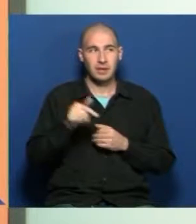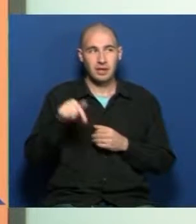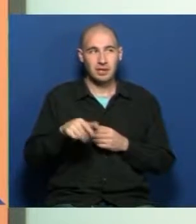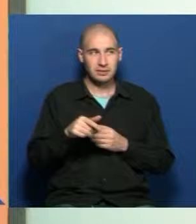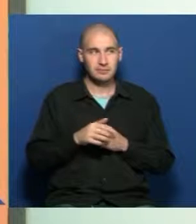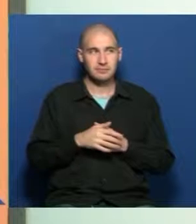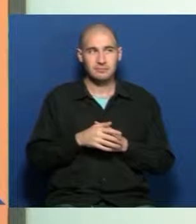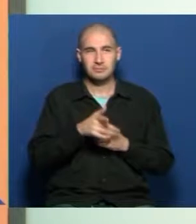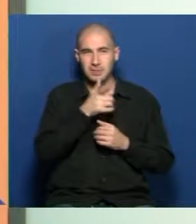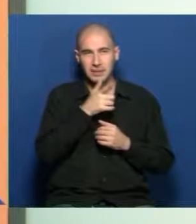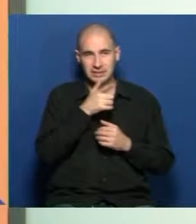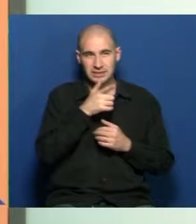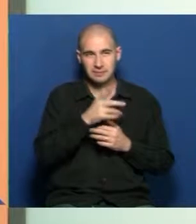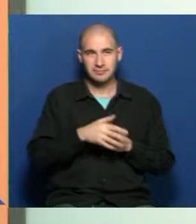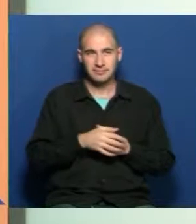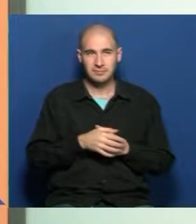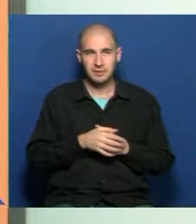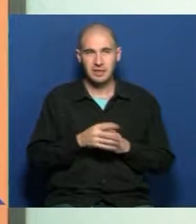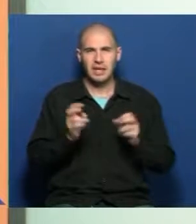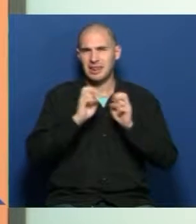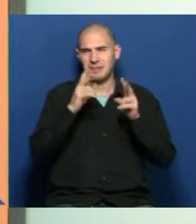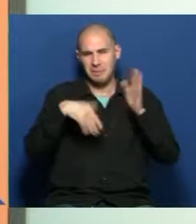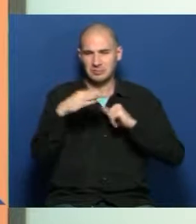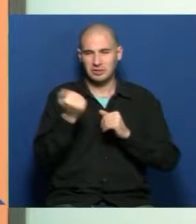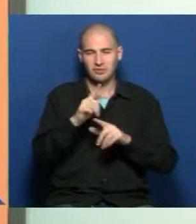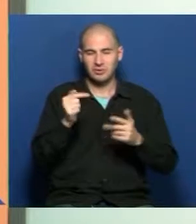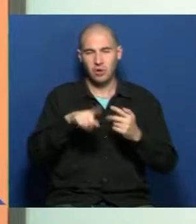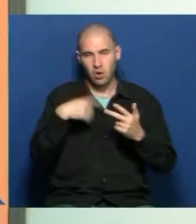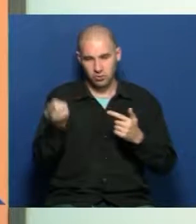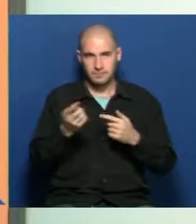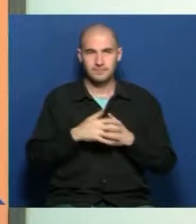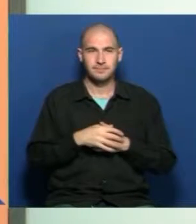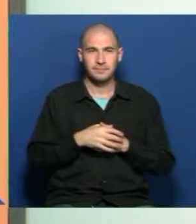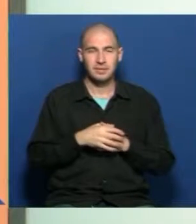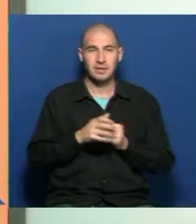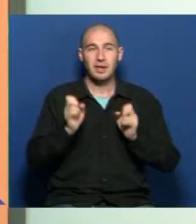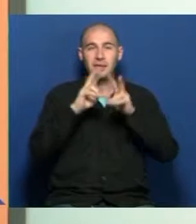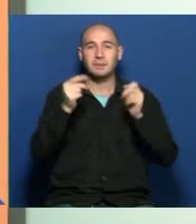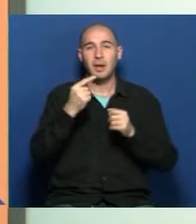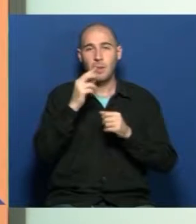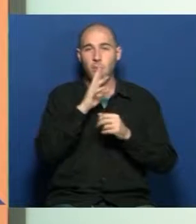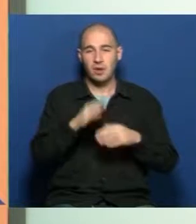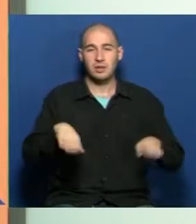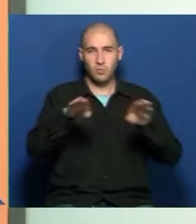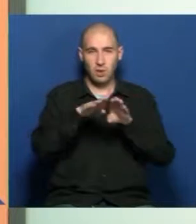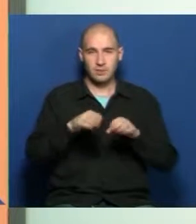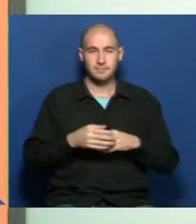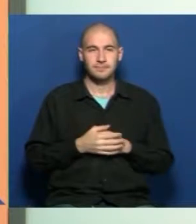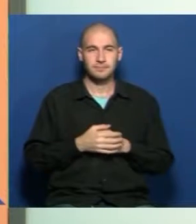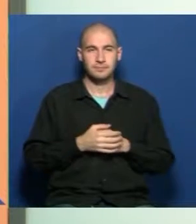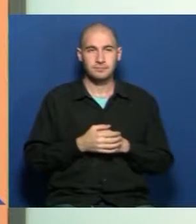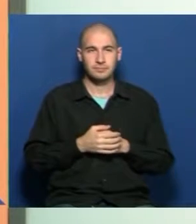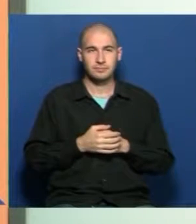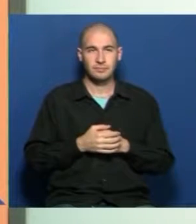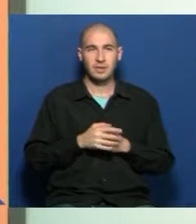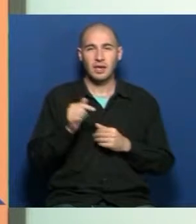primera, creo que no es un tema central. Y lo segundo, nosotros, con respecto a la paridad de género, hemos